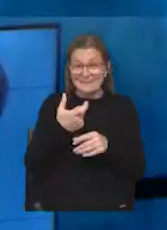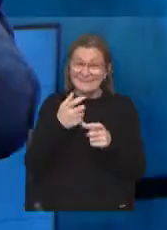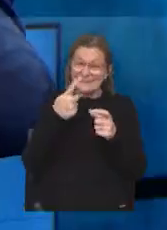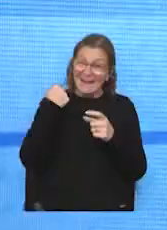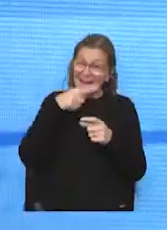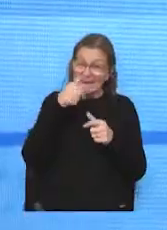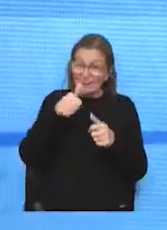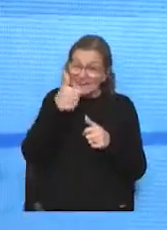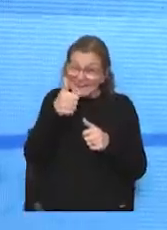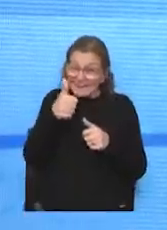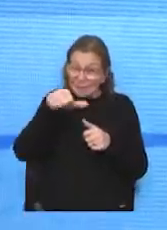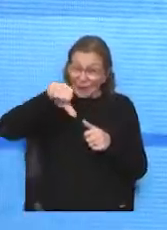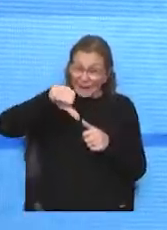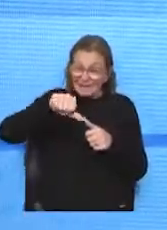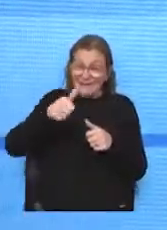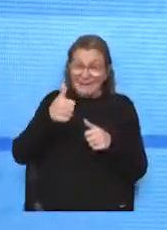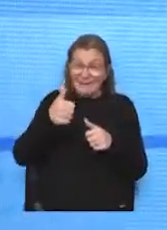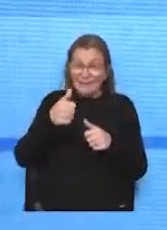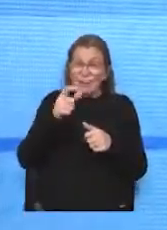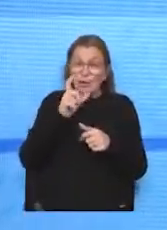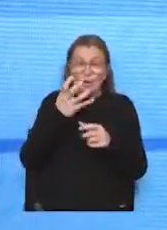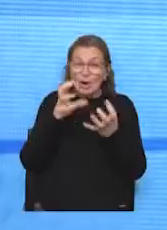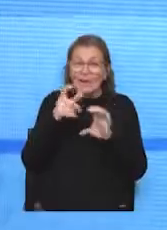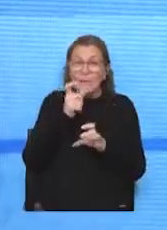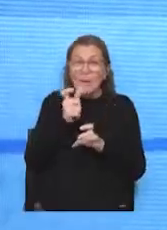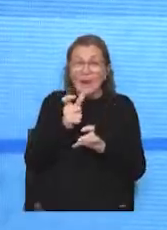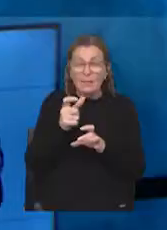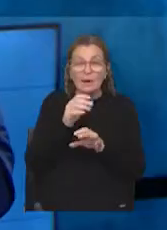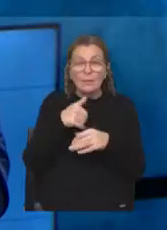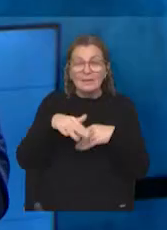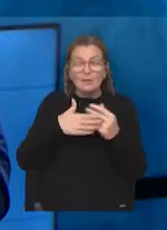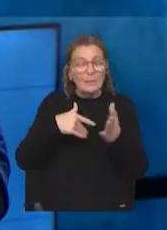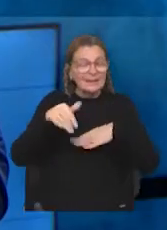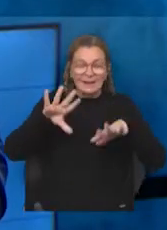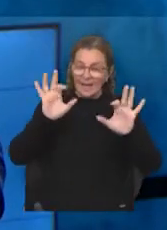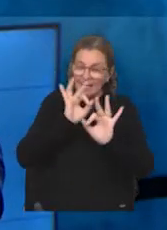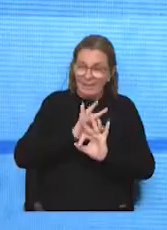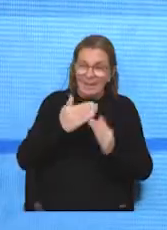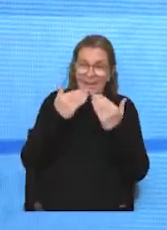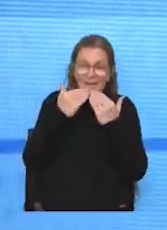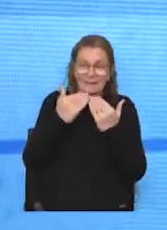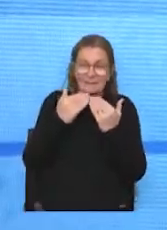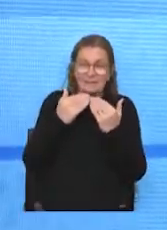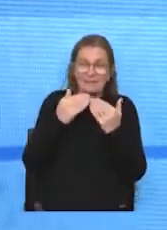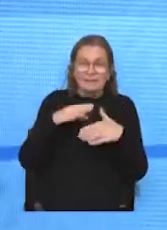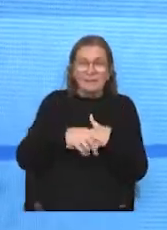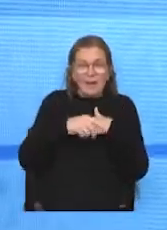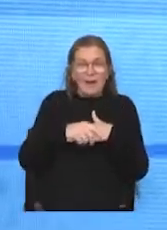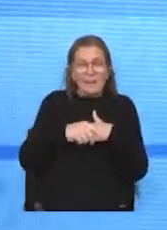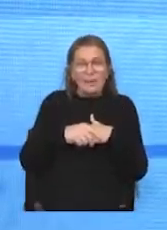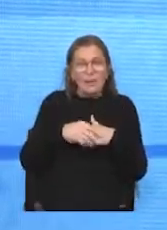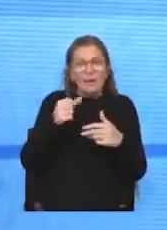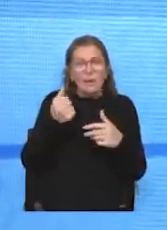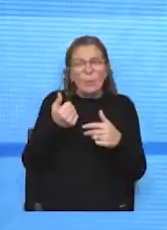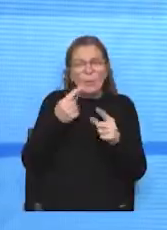un un un pun si no quieren poner un palabra no pasa nada Mario acá no pasó nada Le agradezco much tengo amigos pero tengo amigos que hacen cuenta